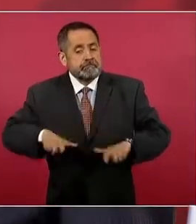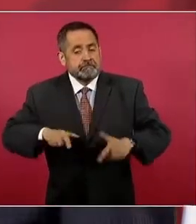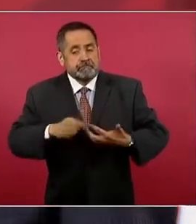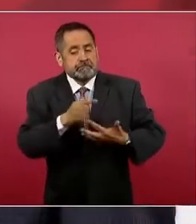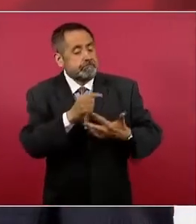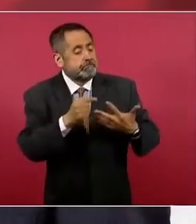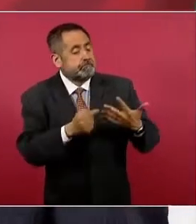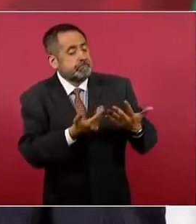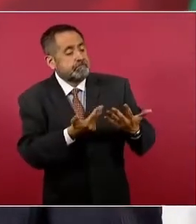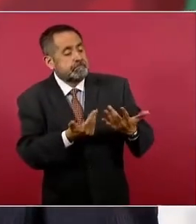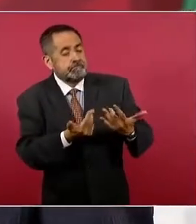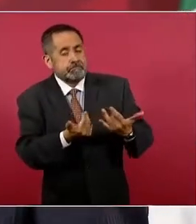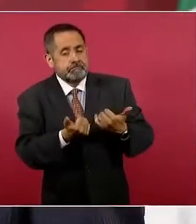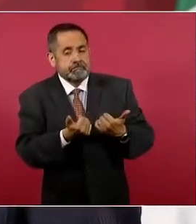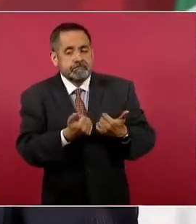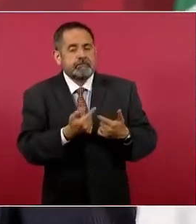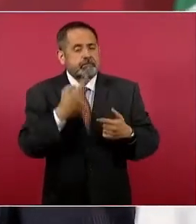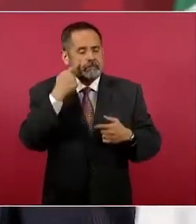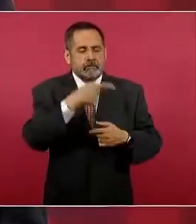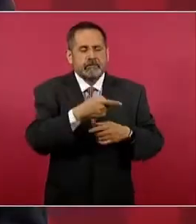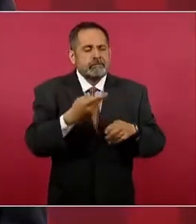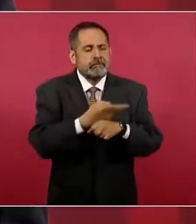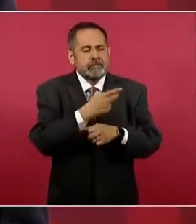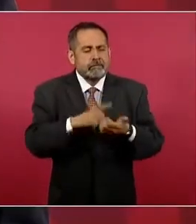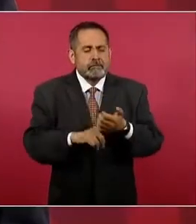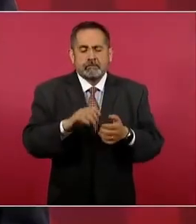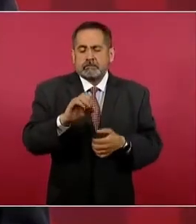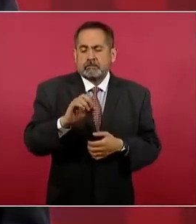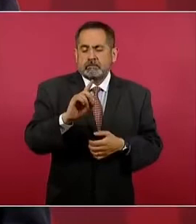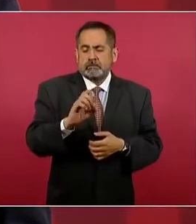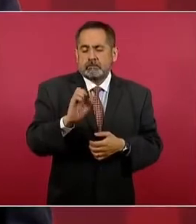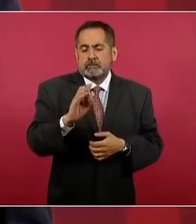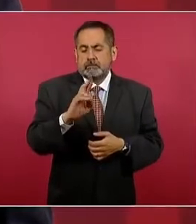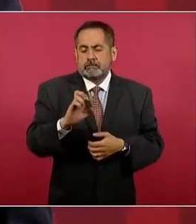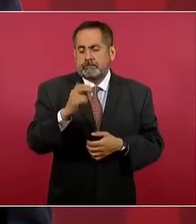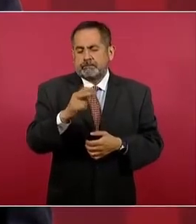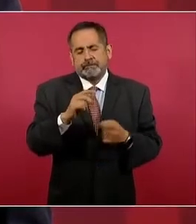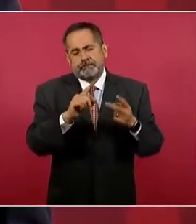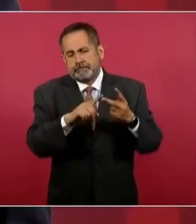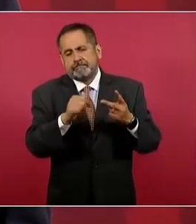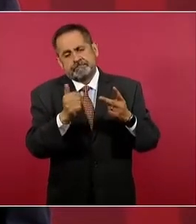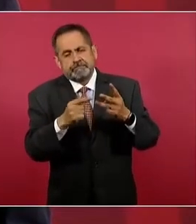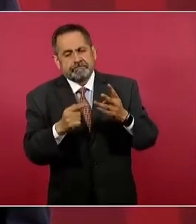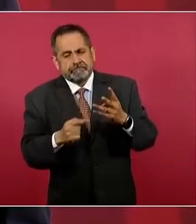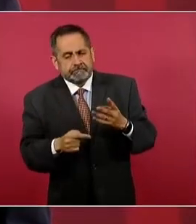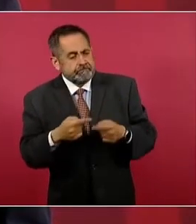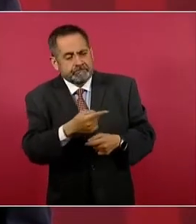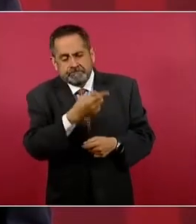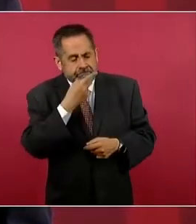que salió de Odebrecht y de otras fuentes